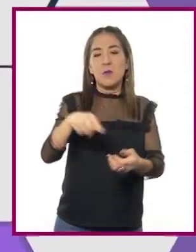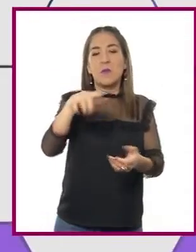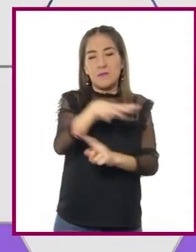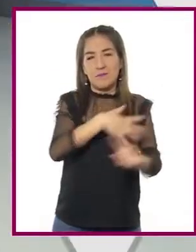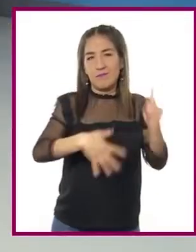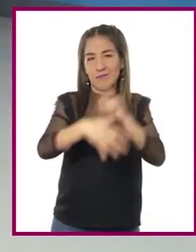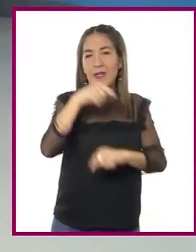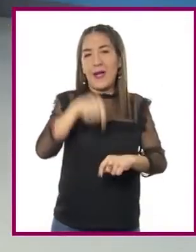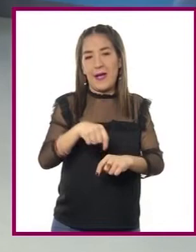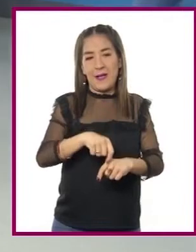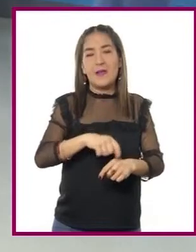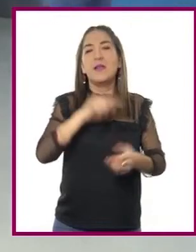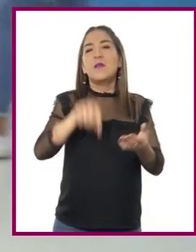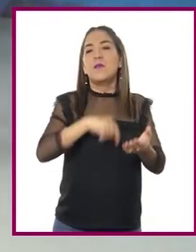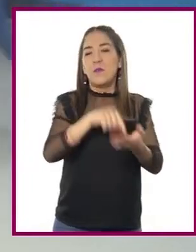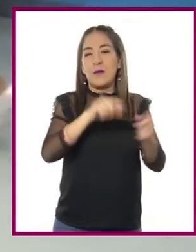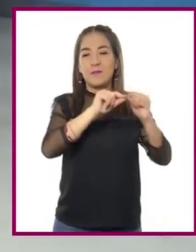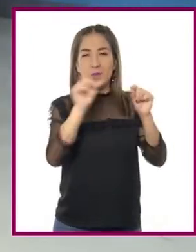nuestro país.